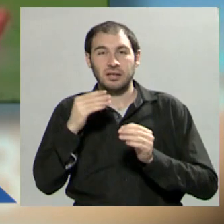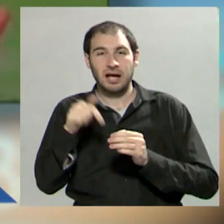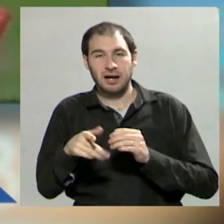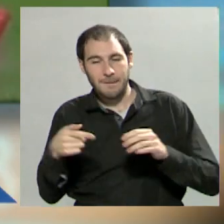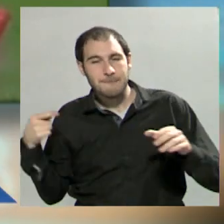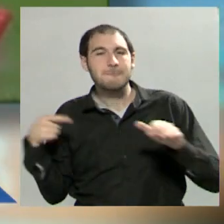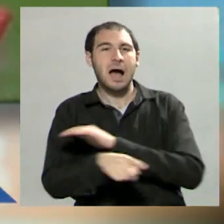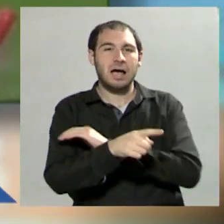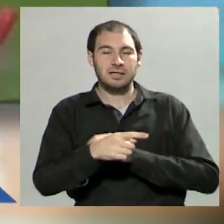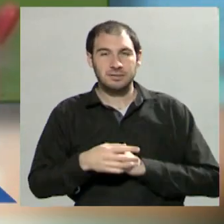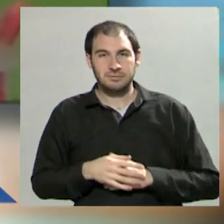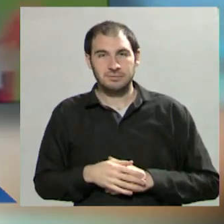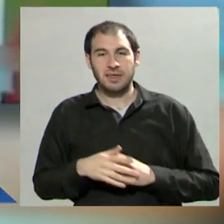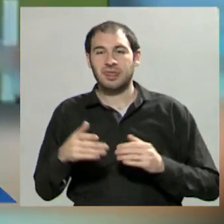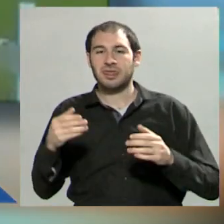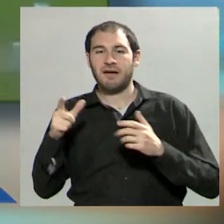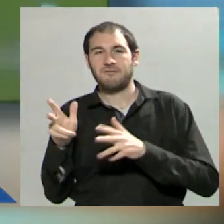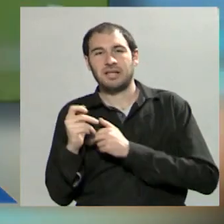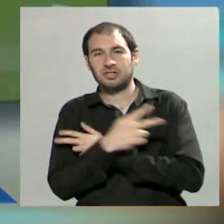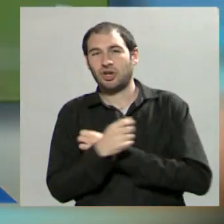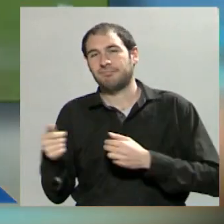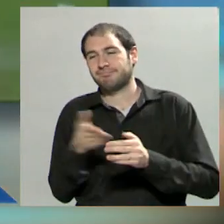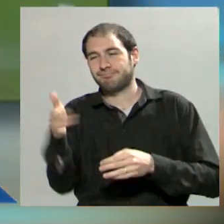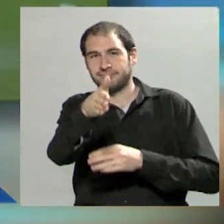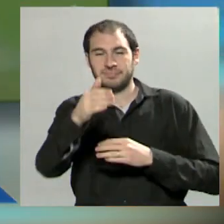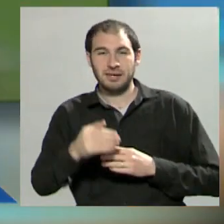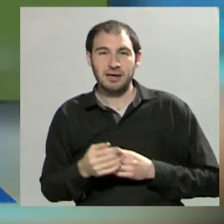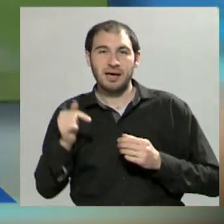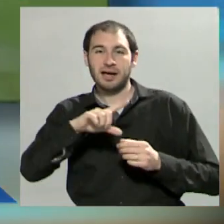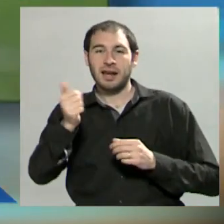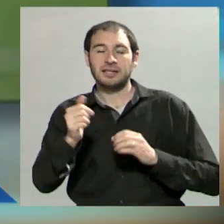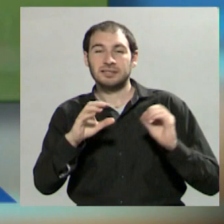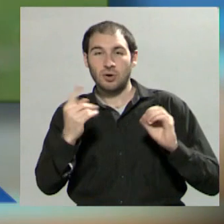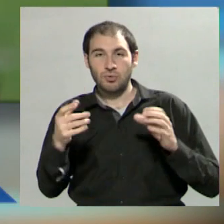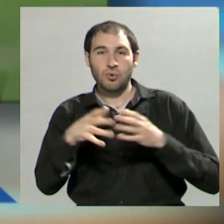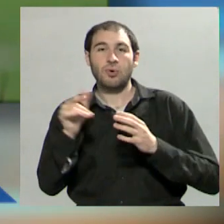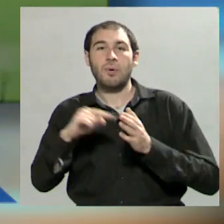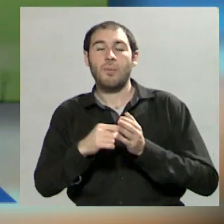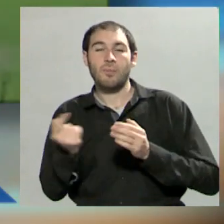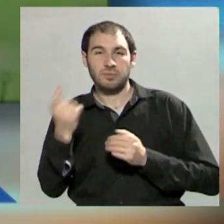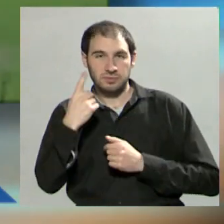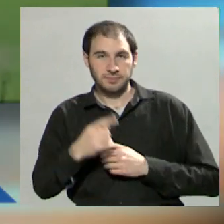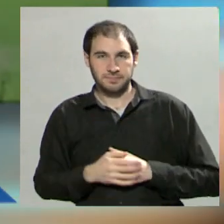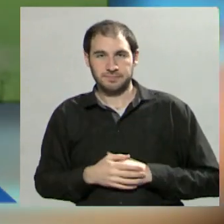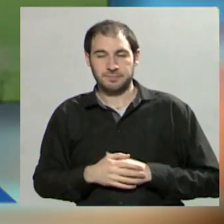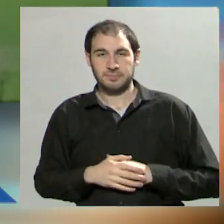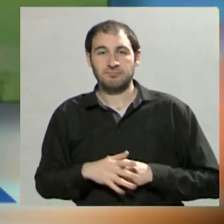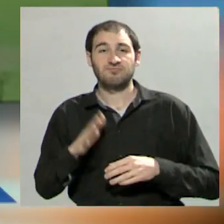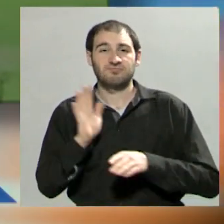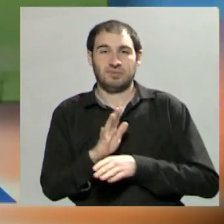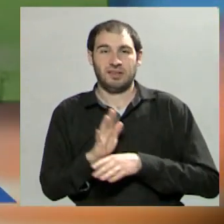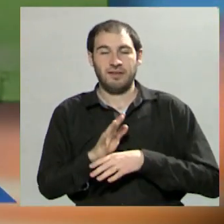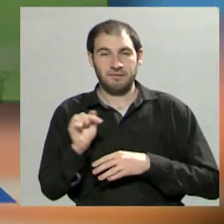rompió la defensa de Independiente Rivadavia. Terminó ganando 1-0 el equipo de Brown de Adrogué, lo que